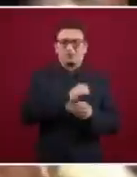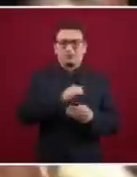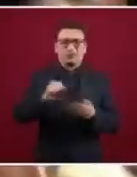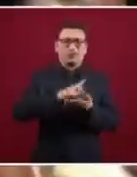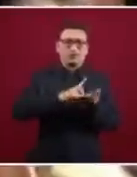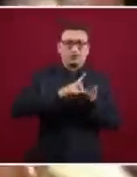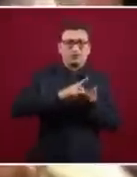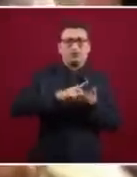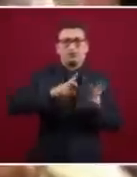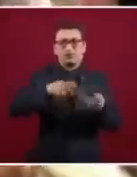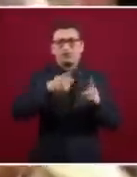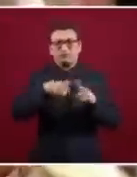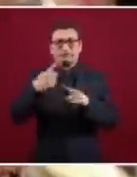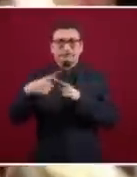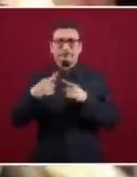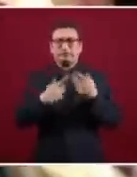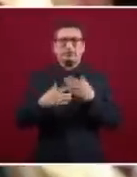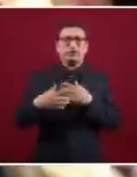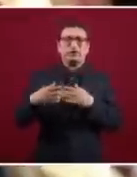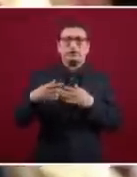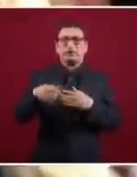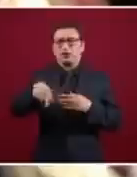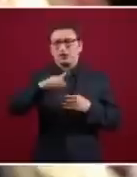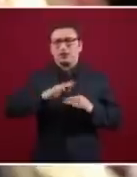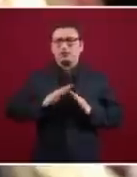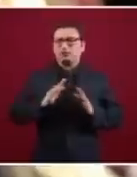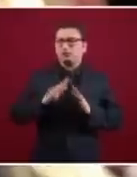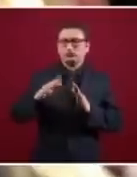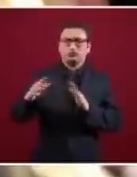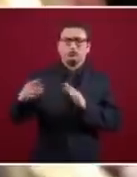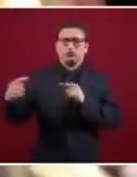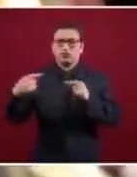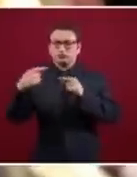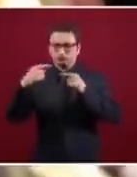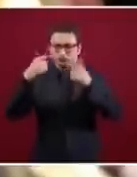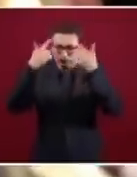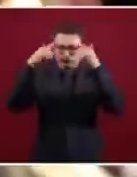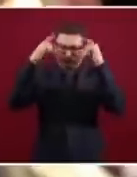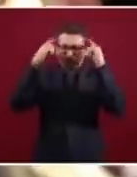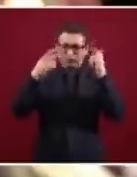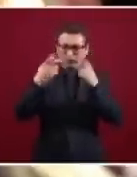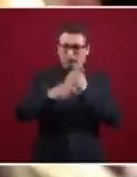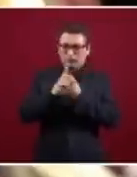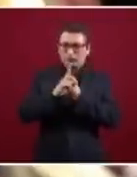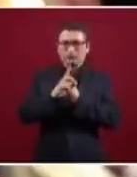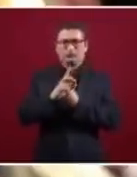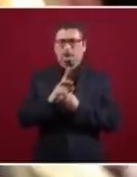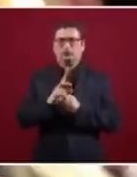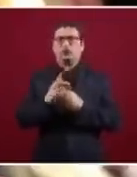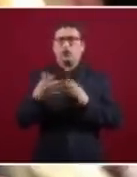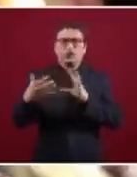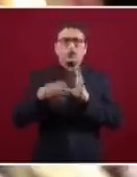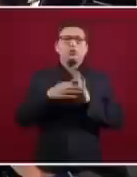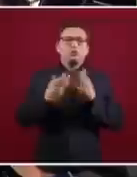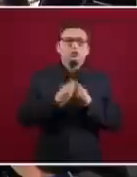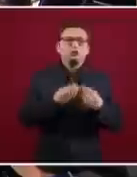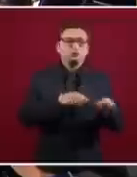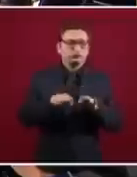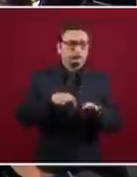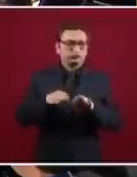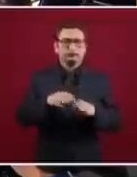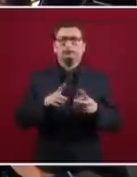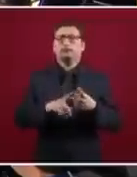existen diferencias con la marina trabajan de manera conjunta porque es un tema que se ha venido manejando recurrentemente y finalmente señor presidente